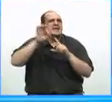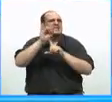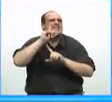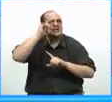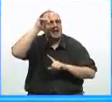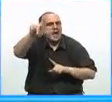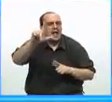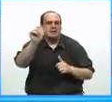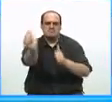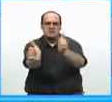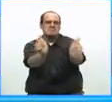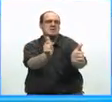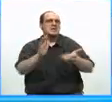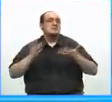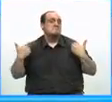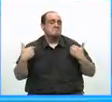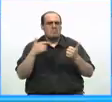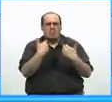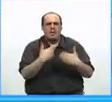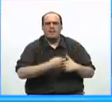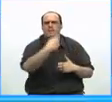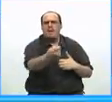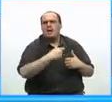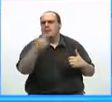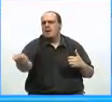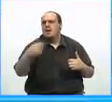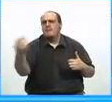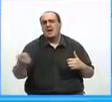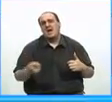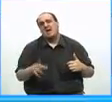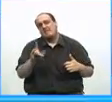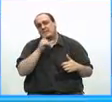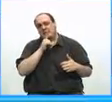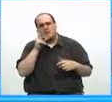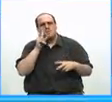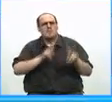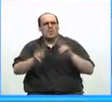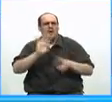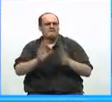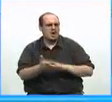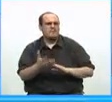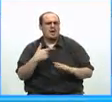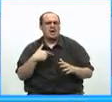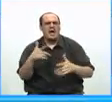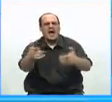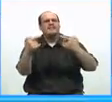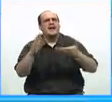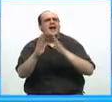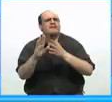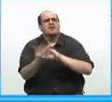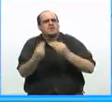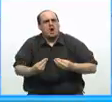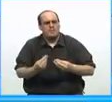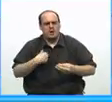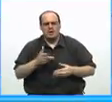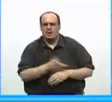parece que me parece que es eso lo que busca Diego darle darle variantes al equipo y y no depender